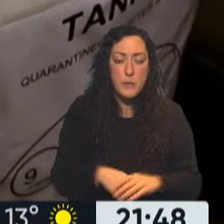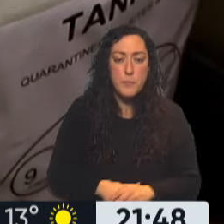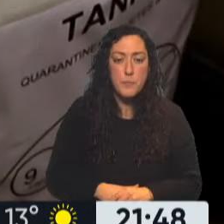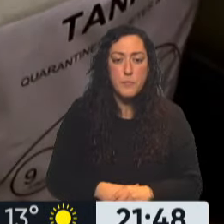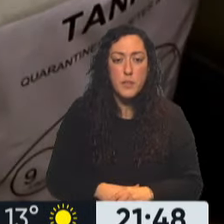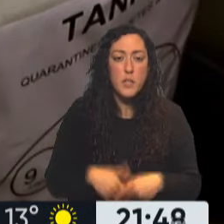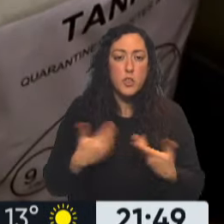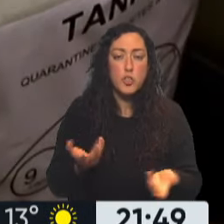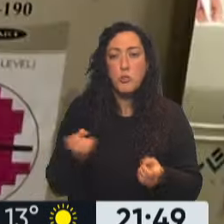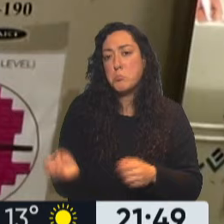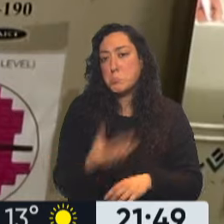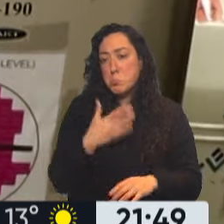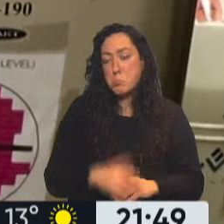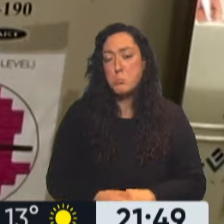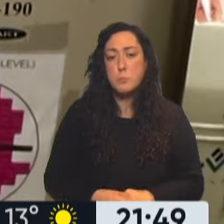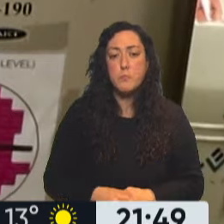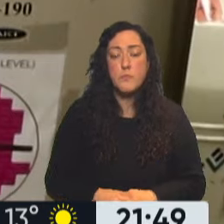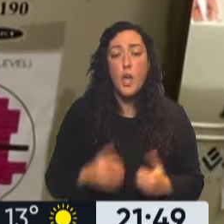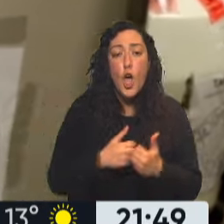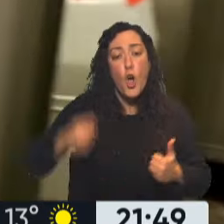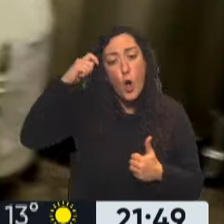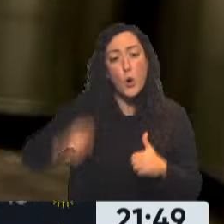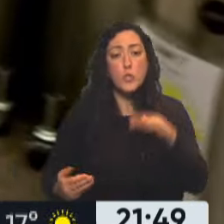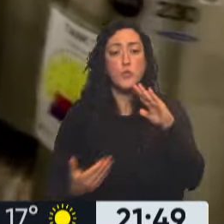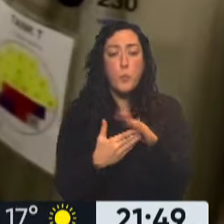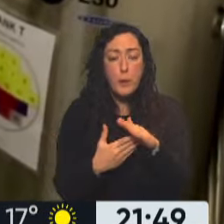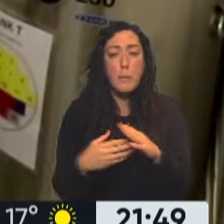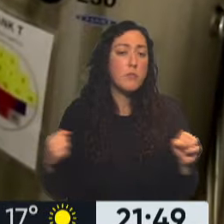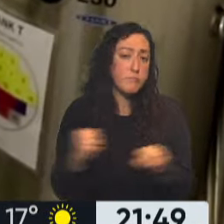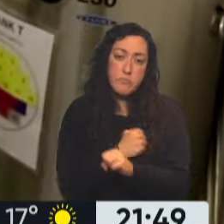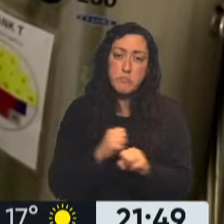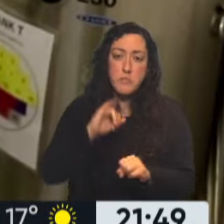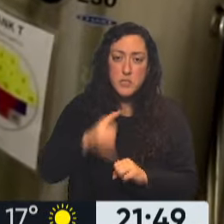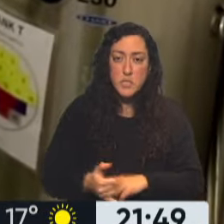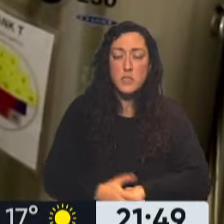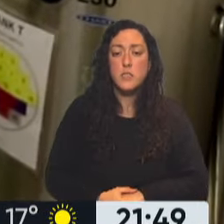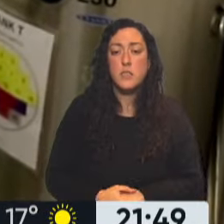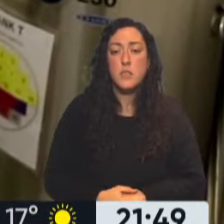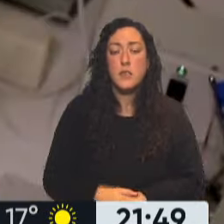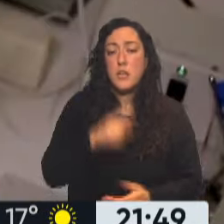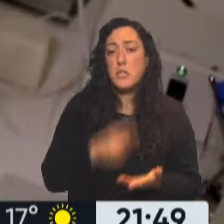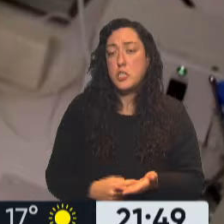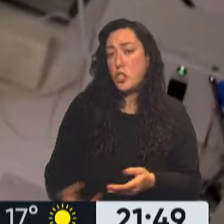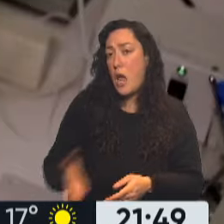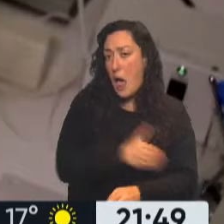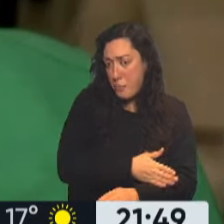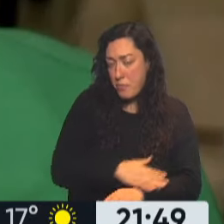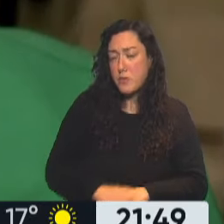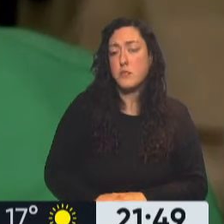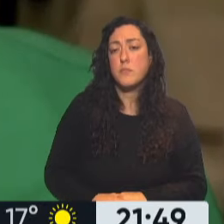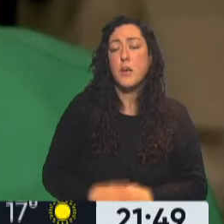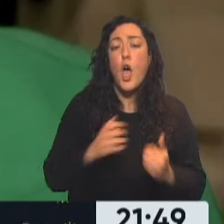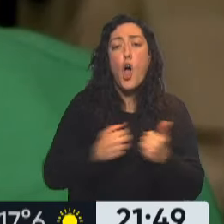los embriones. Esto fue lo que la Corte Suprema de Justicia ratifica, lo resuelto en instancias anteriores. Y también la